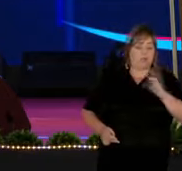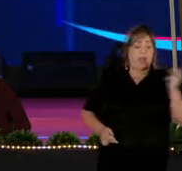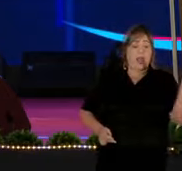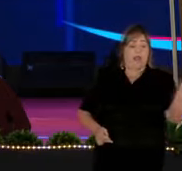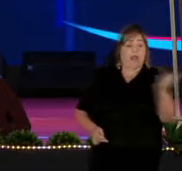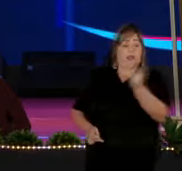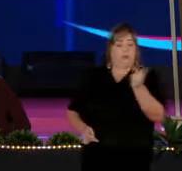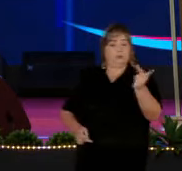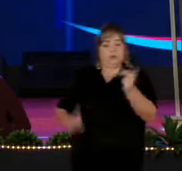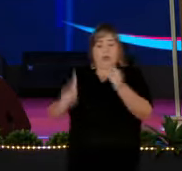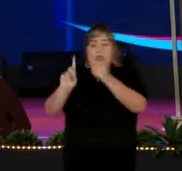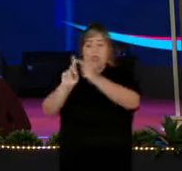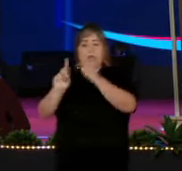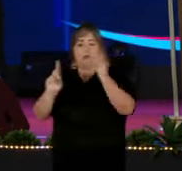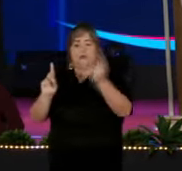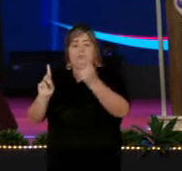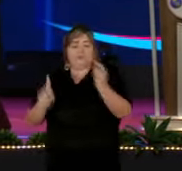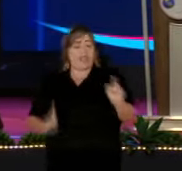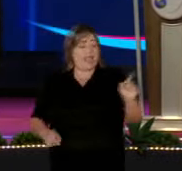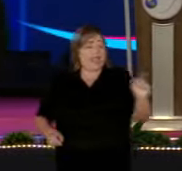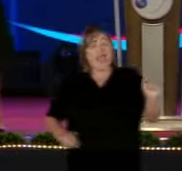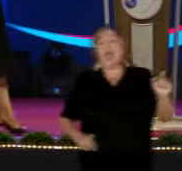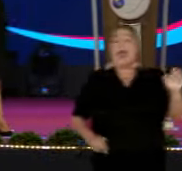sabe que ella se puso a